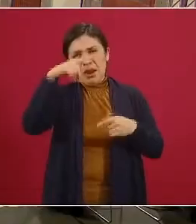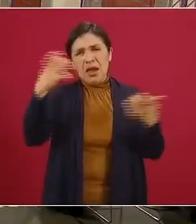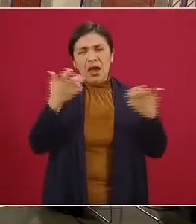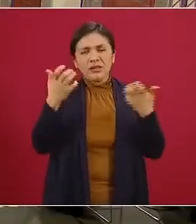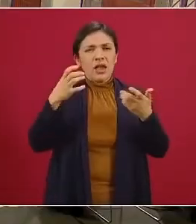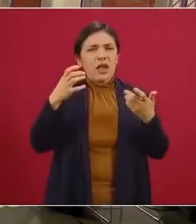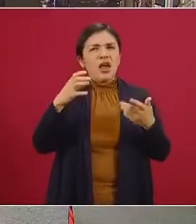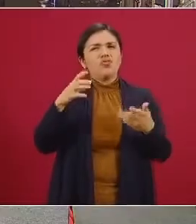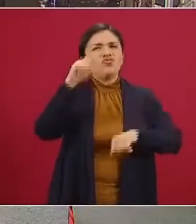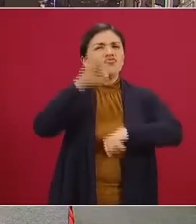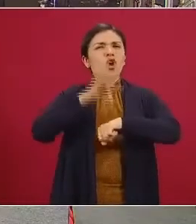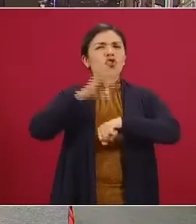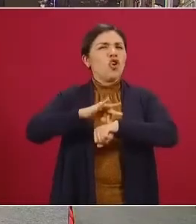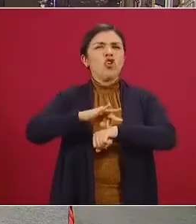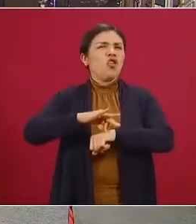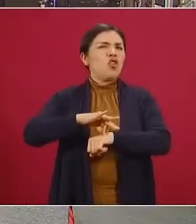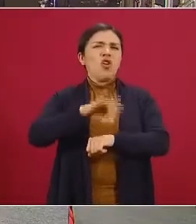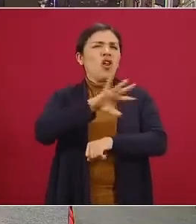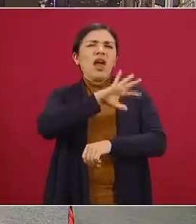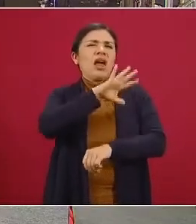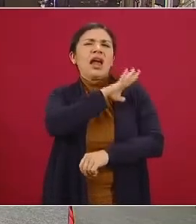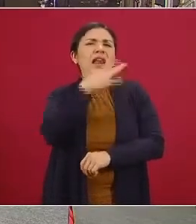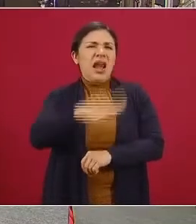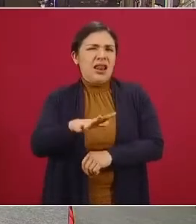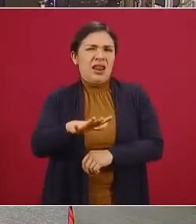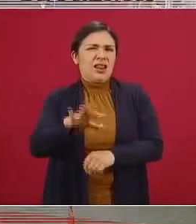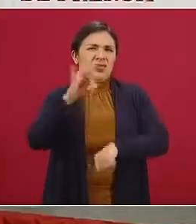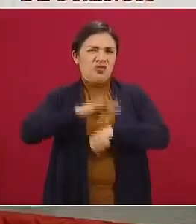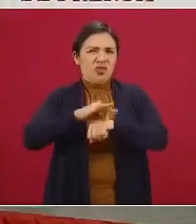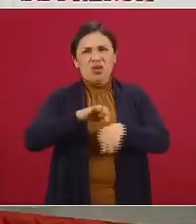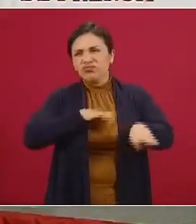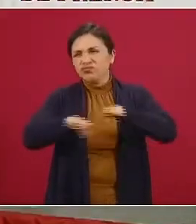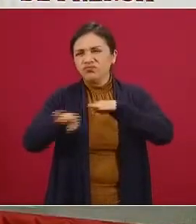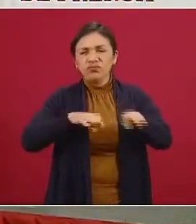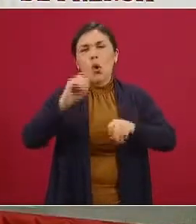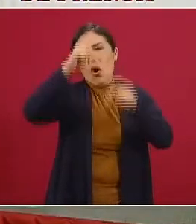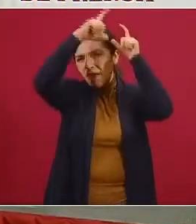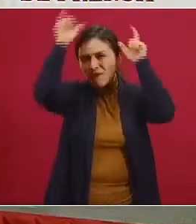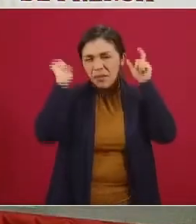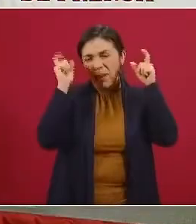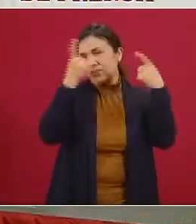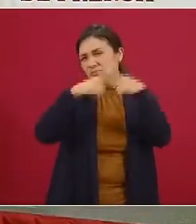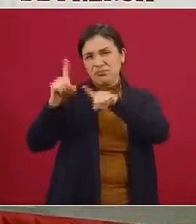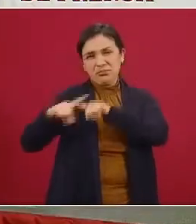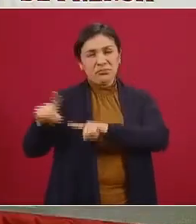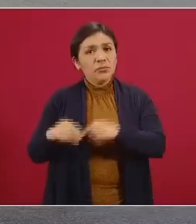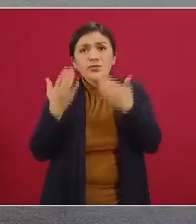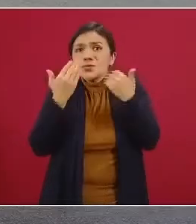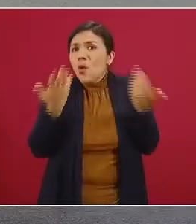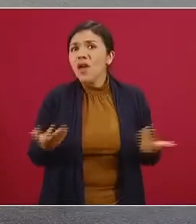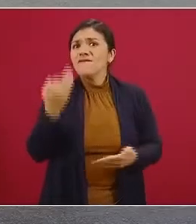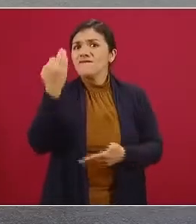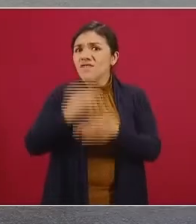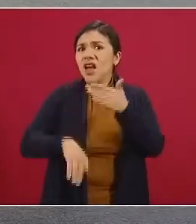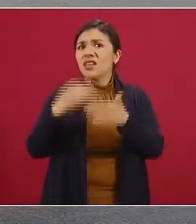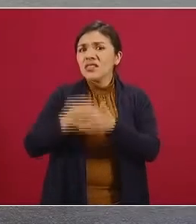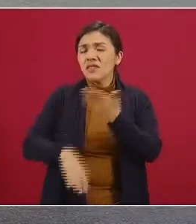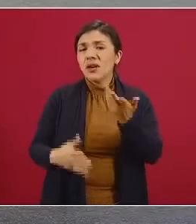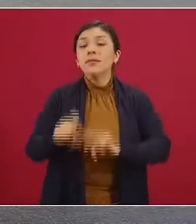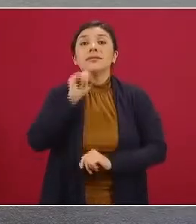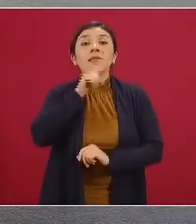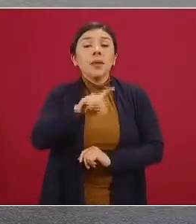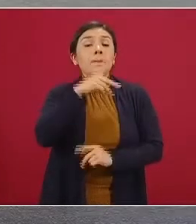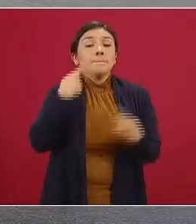actividad general, vamos a pensar las médicas generales o los enfermeros generales, sino